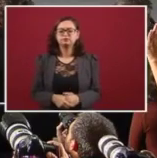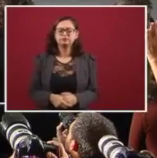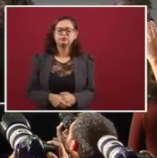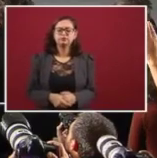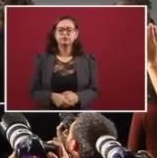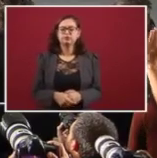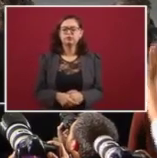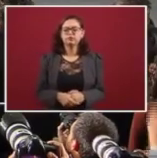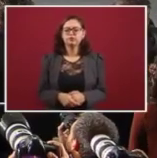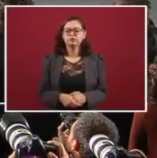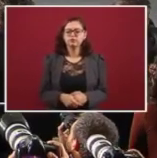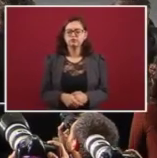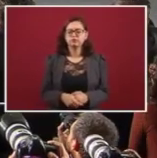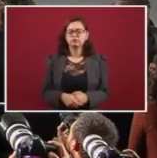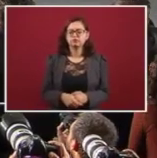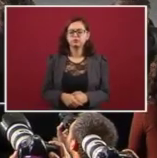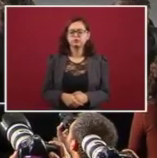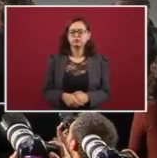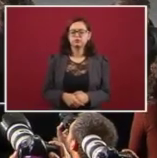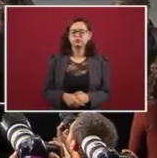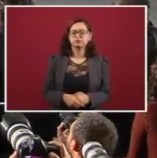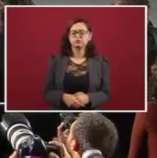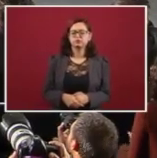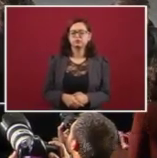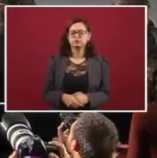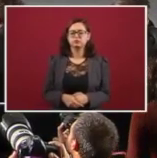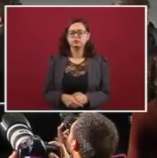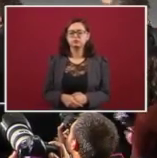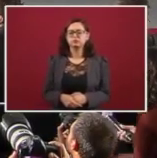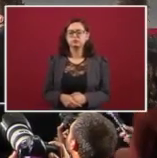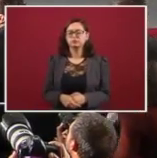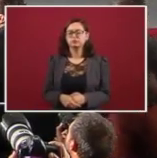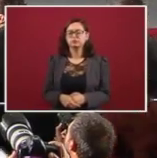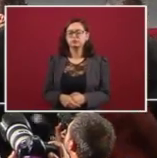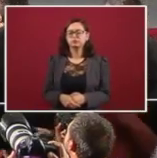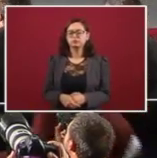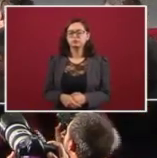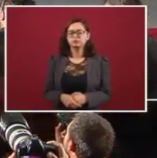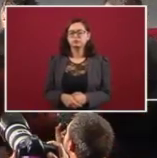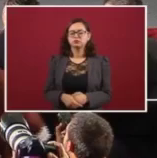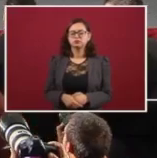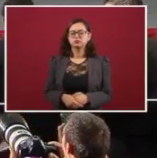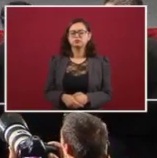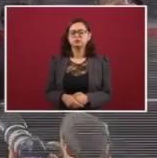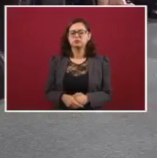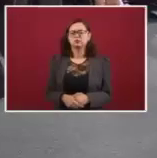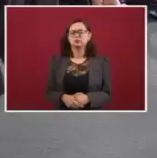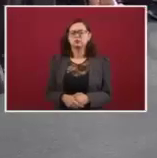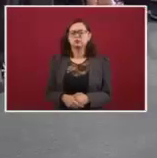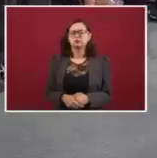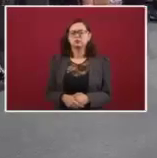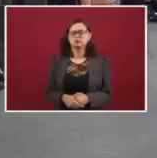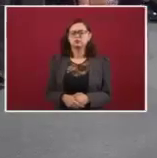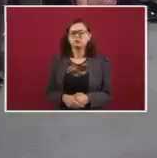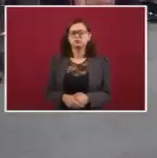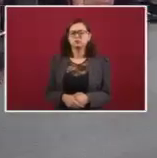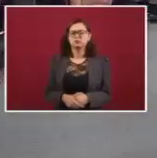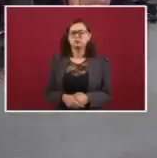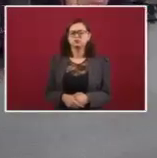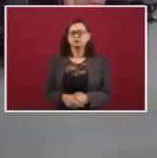¿Pero qué otra cosa quedó? Sí, presidente, ¿no es una obsesión estar al tanto de